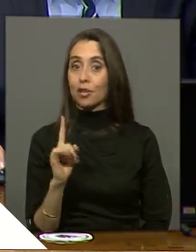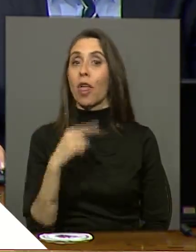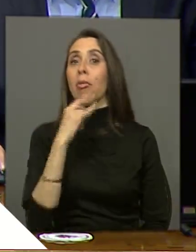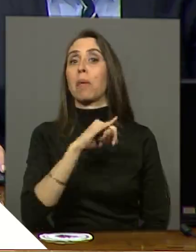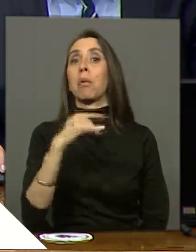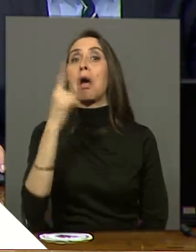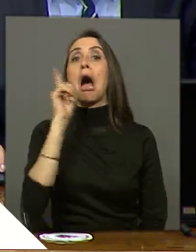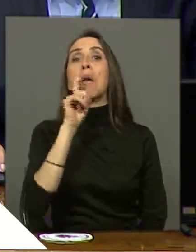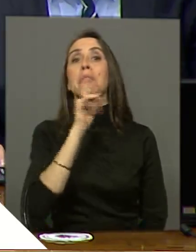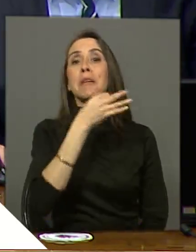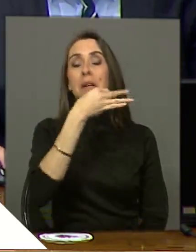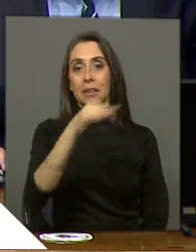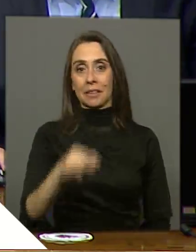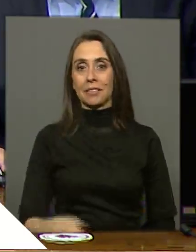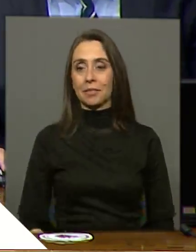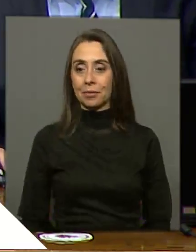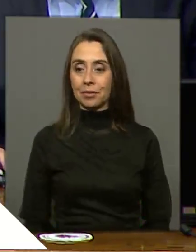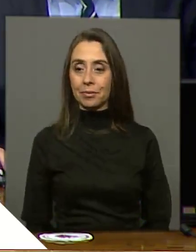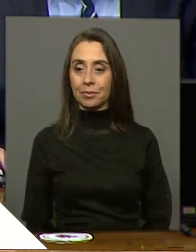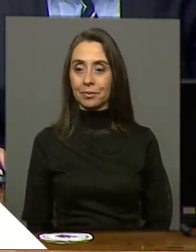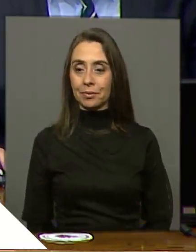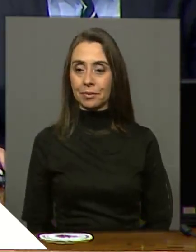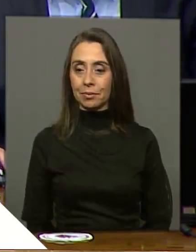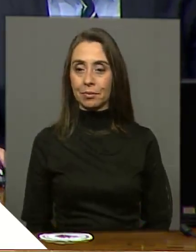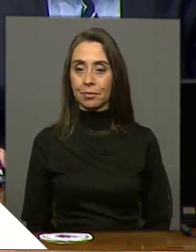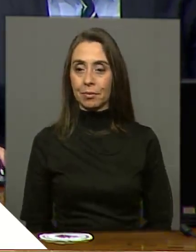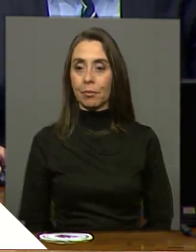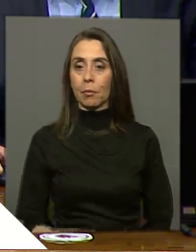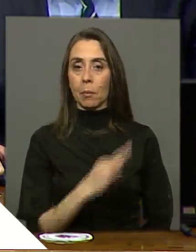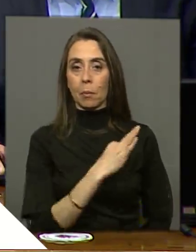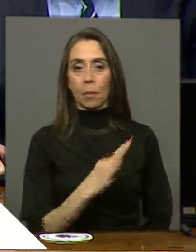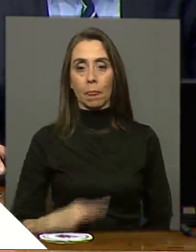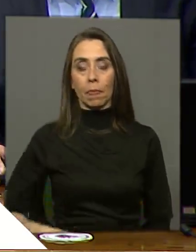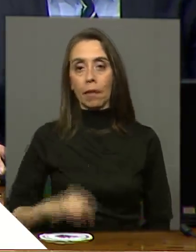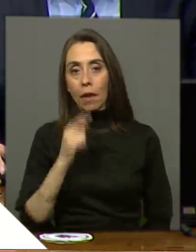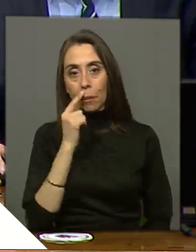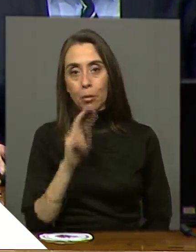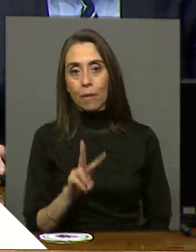al diputado Venegas.